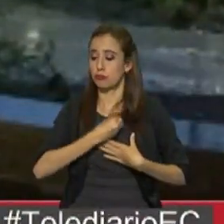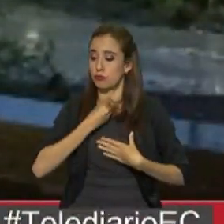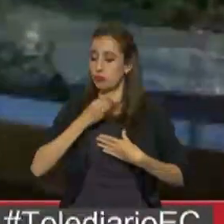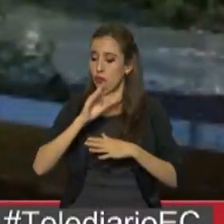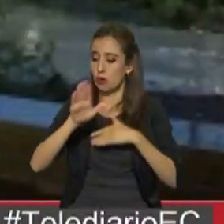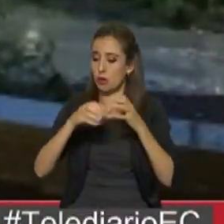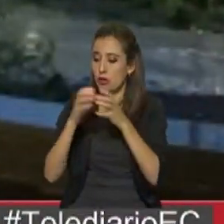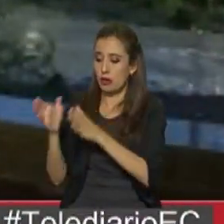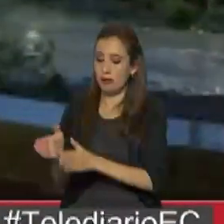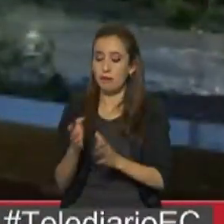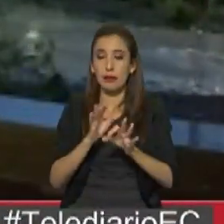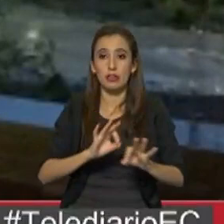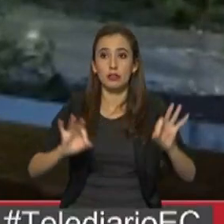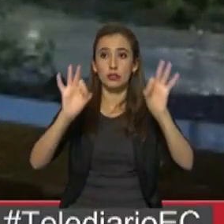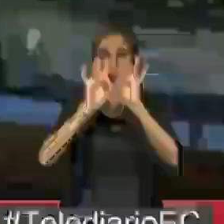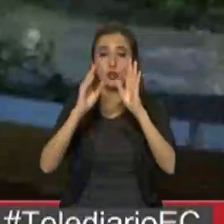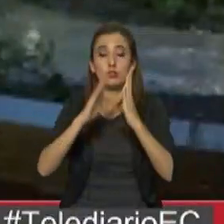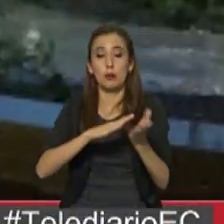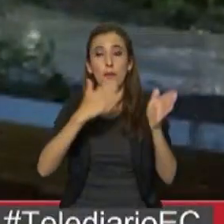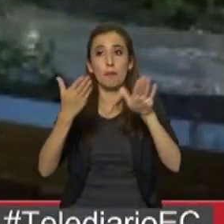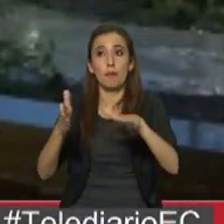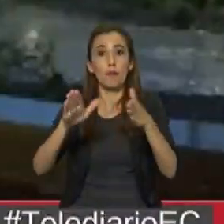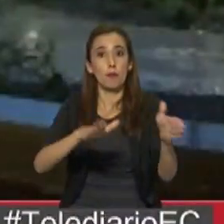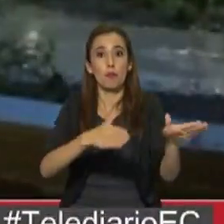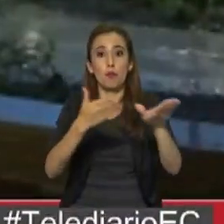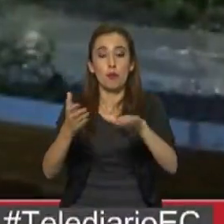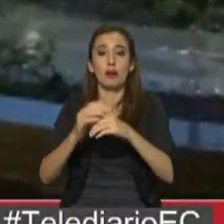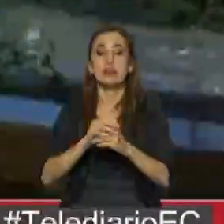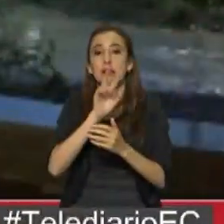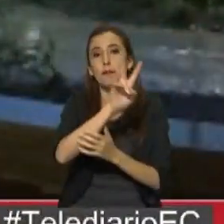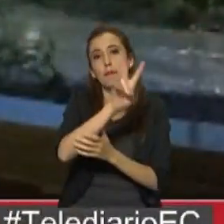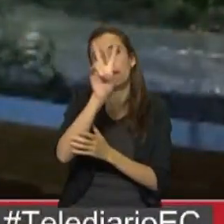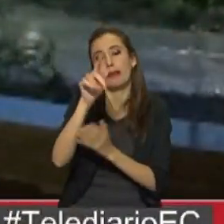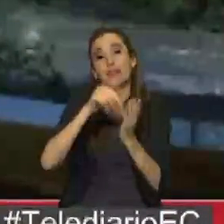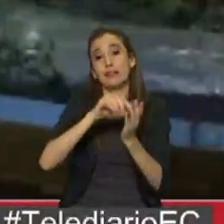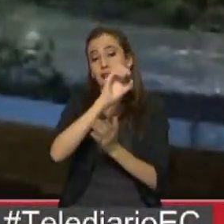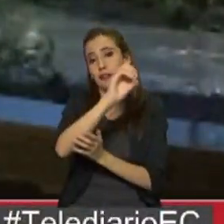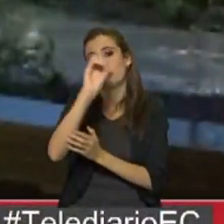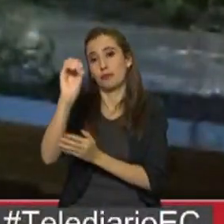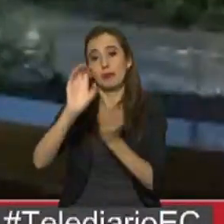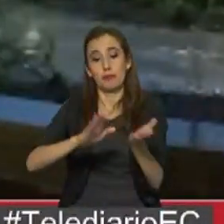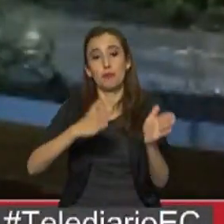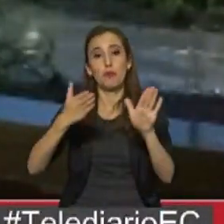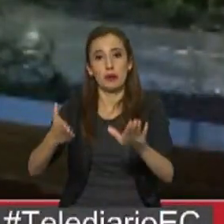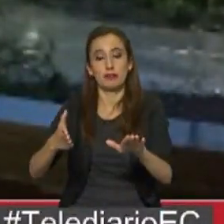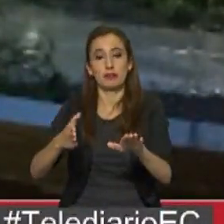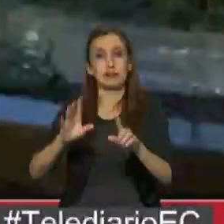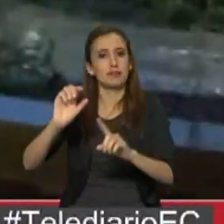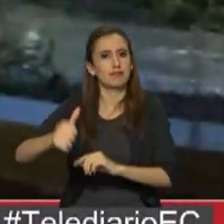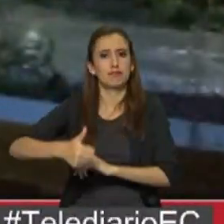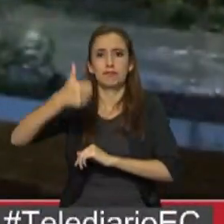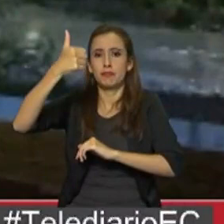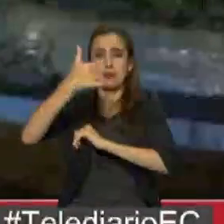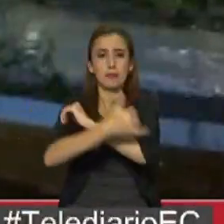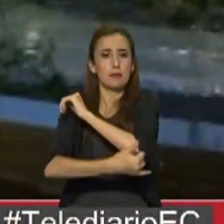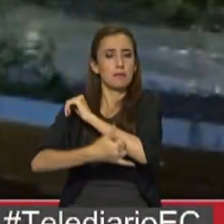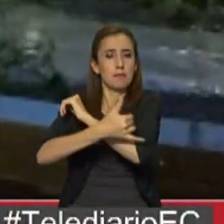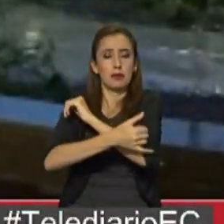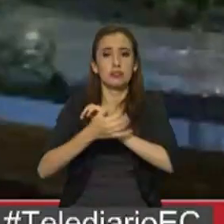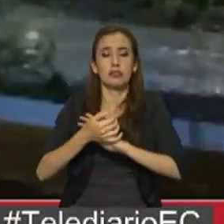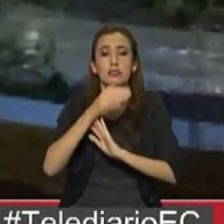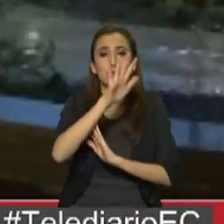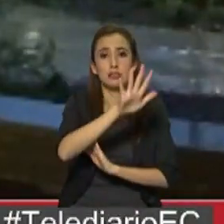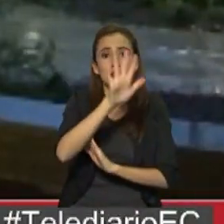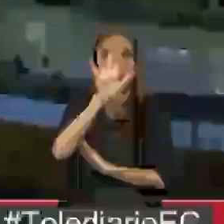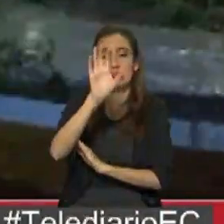indican que las muertes en eeuu han superado las 22 mil más que cualquier otro país del mundo y además se confirman más de 550 mil